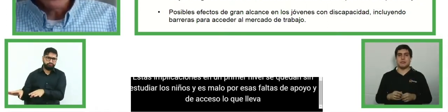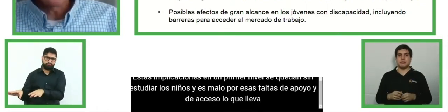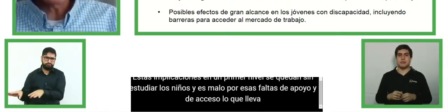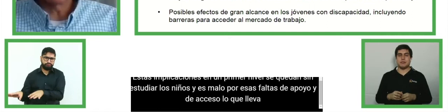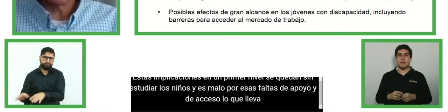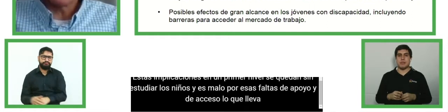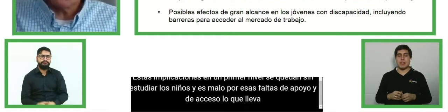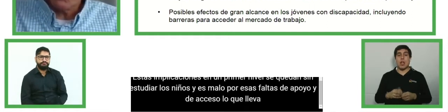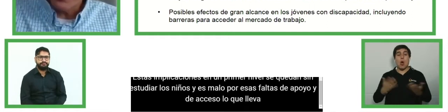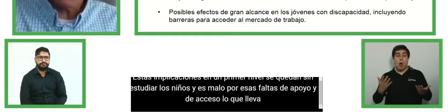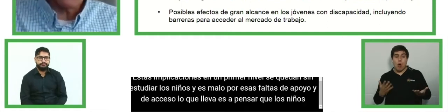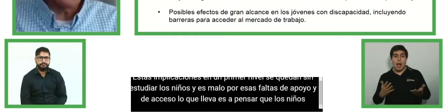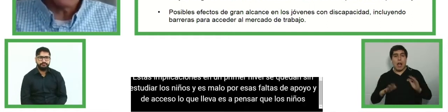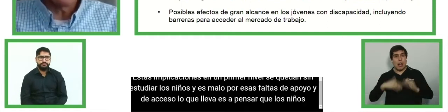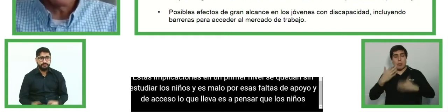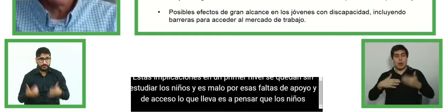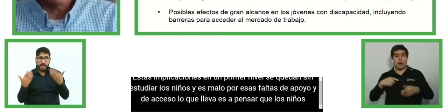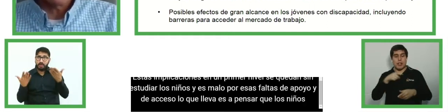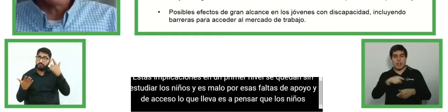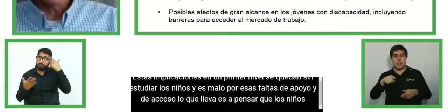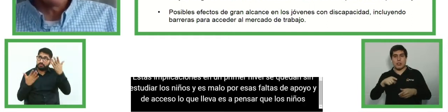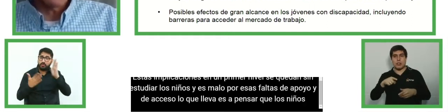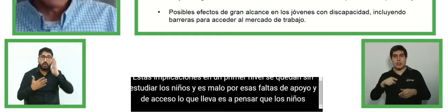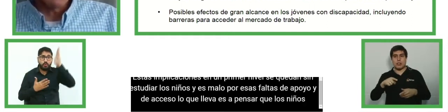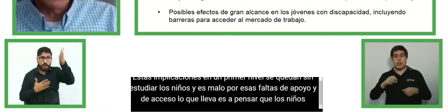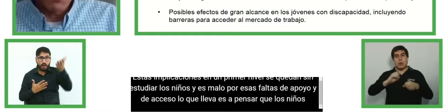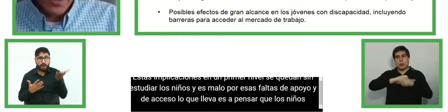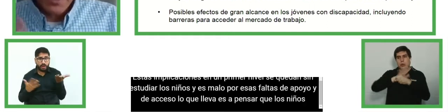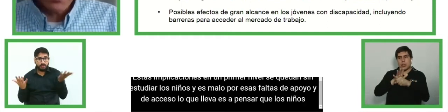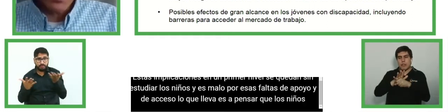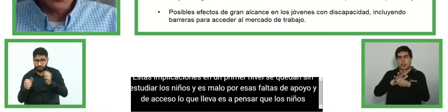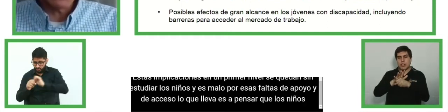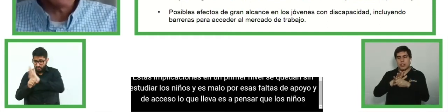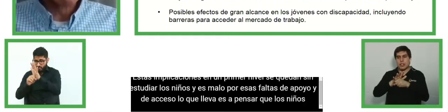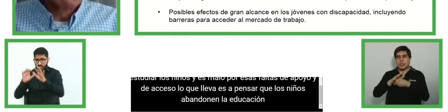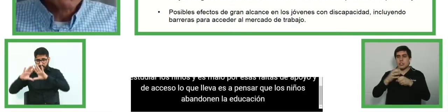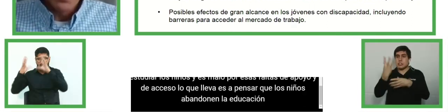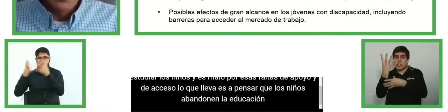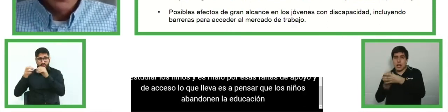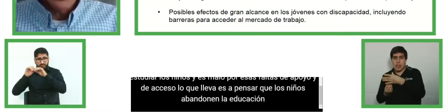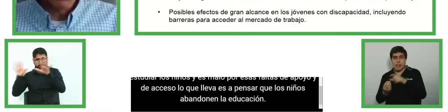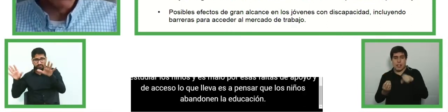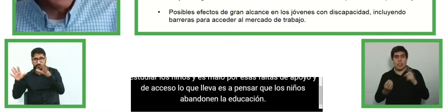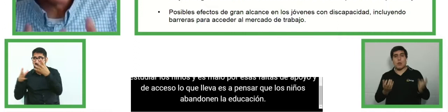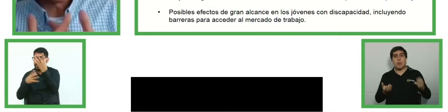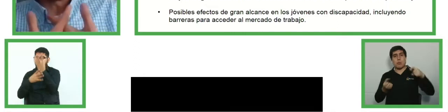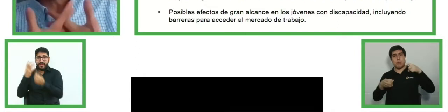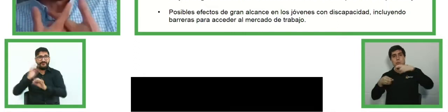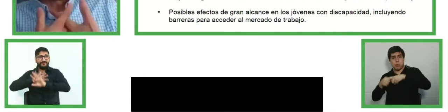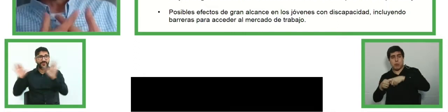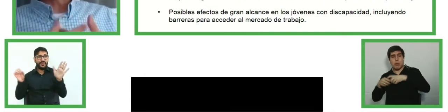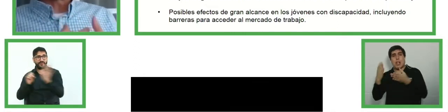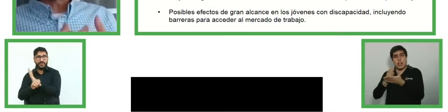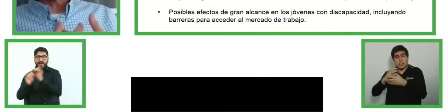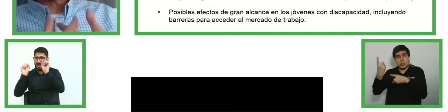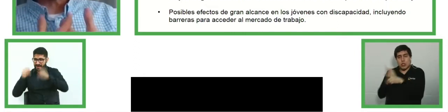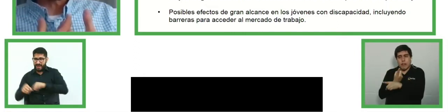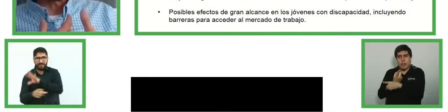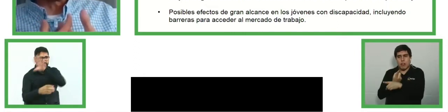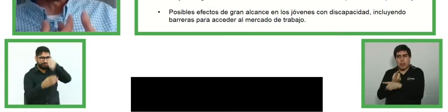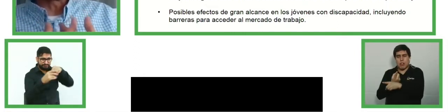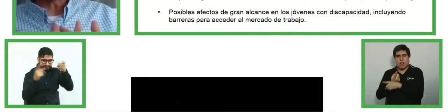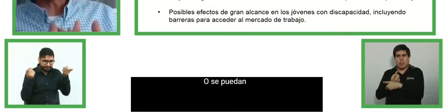O realmente se pueden incorporar cuando acaben toda esta situación de pandemia, si Dios quiere, ¿no? Y luego el alcance, o sea, la